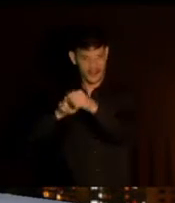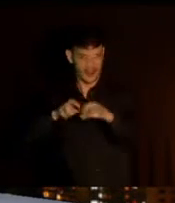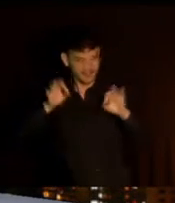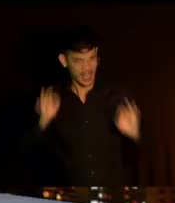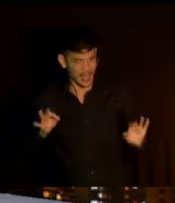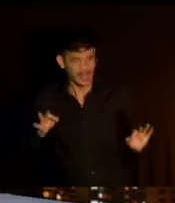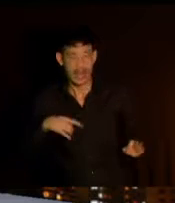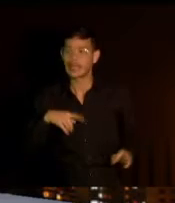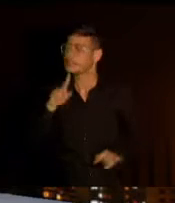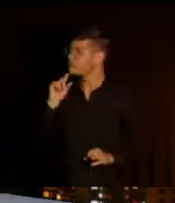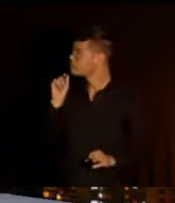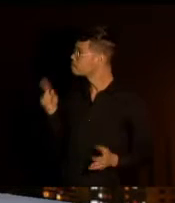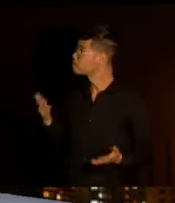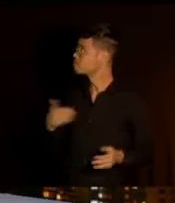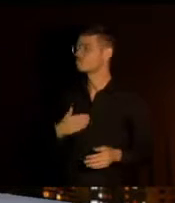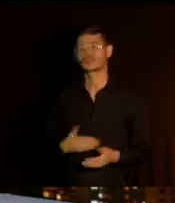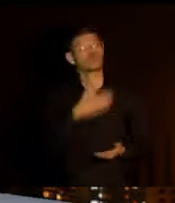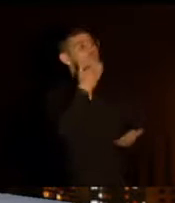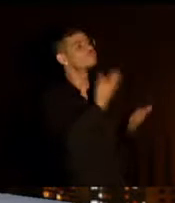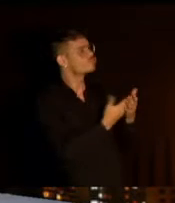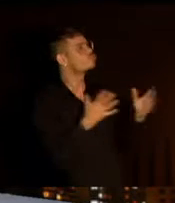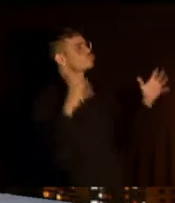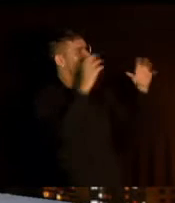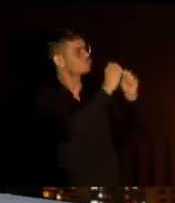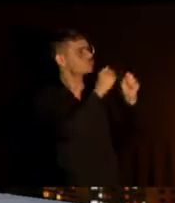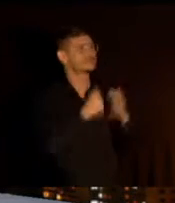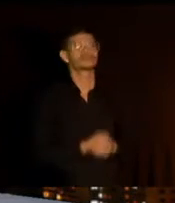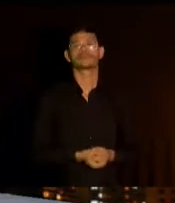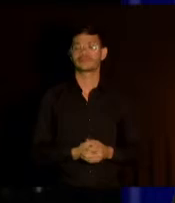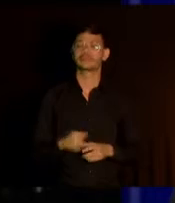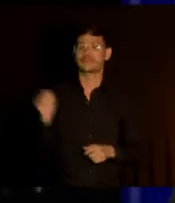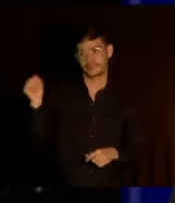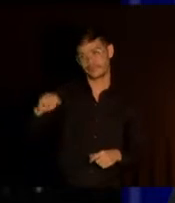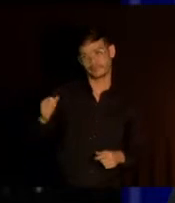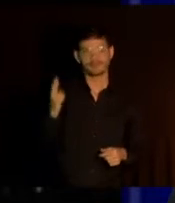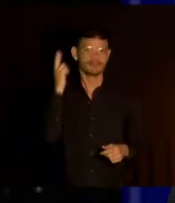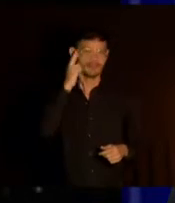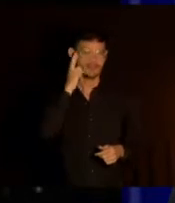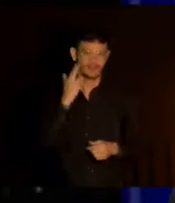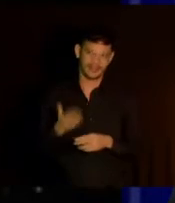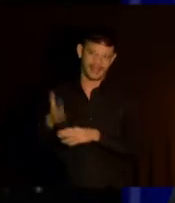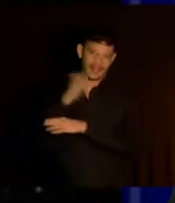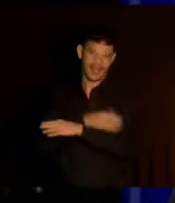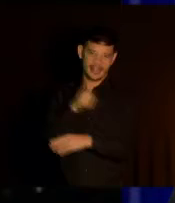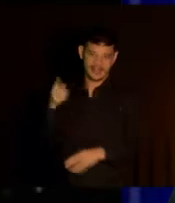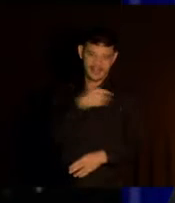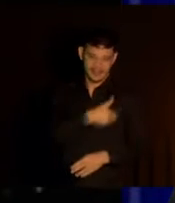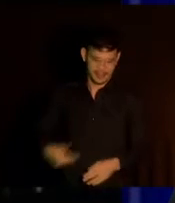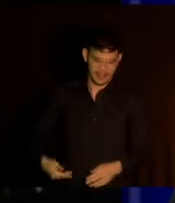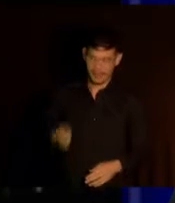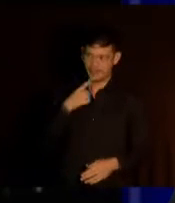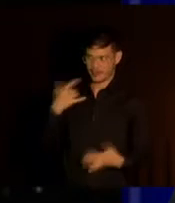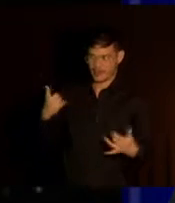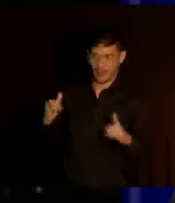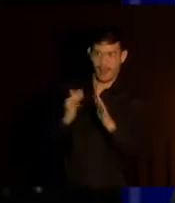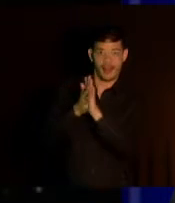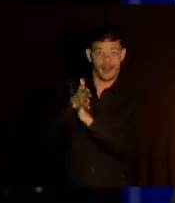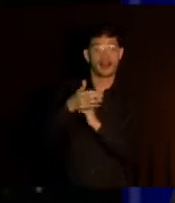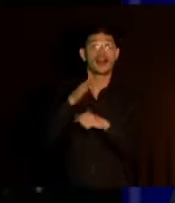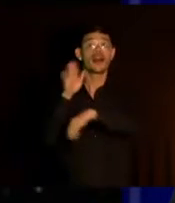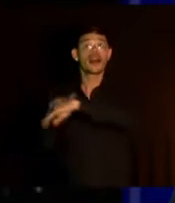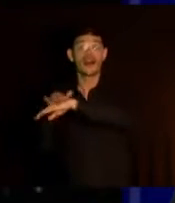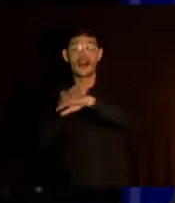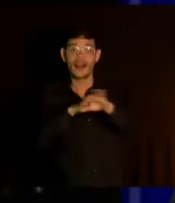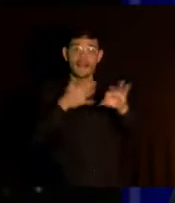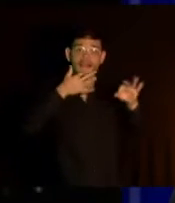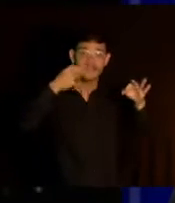noches. Muchísimas gracias, Eric. Sí, efectivamente, como lo ha manifestado el presidente, las federaciones por discapacidad